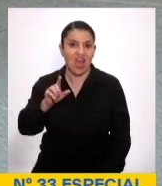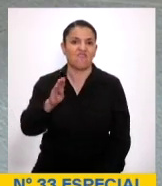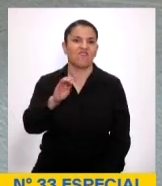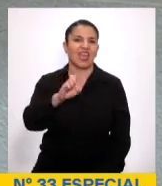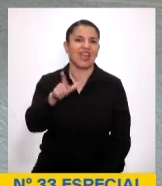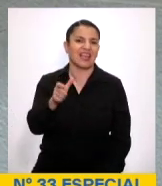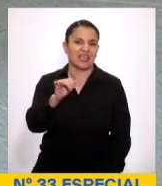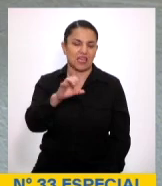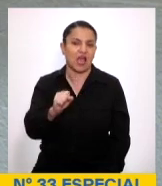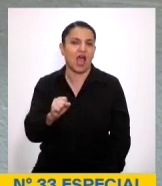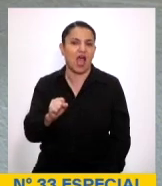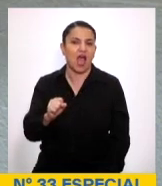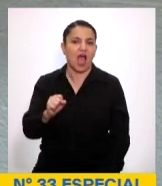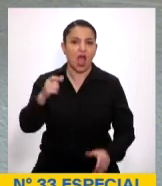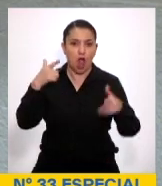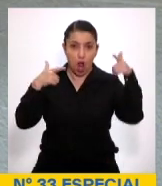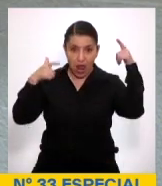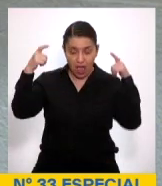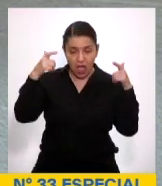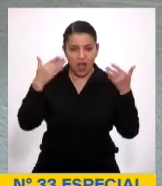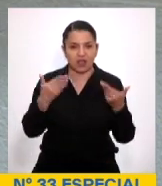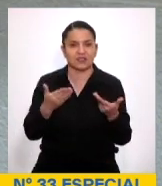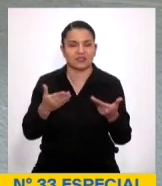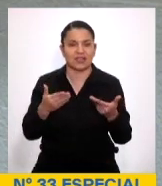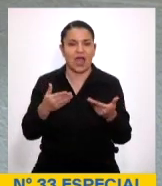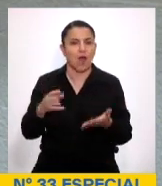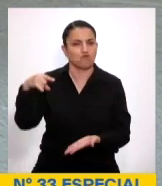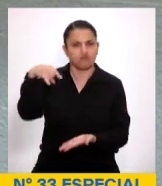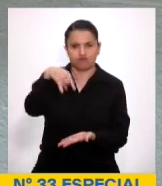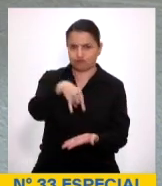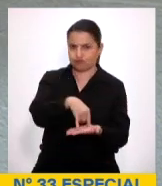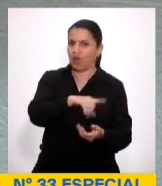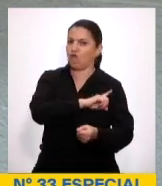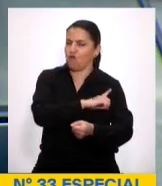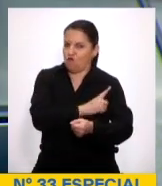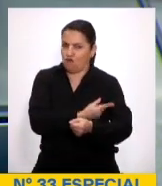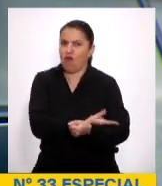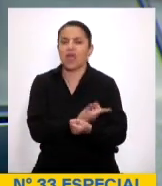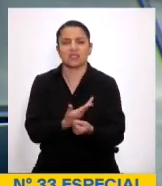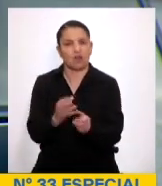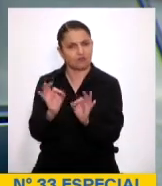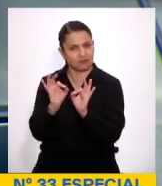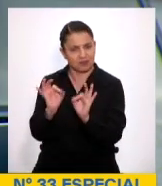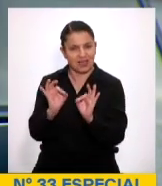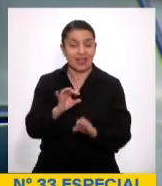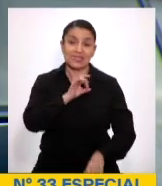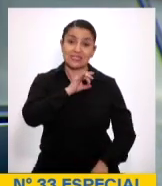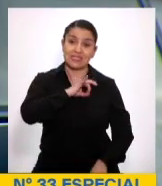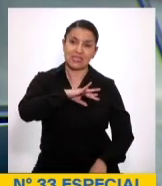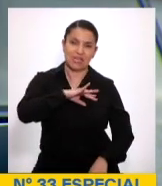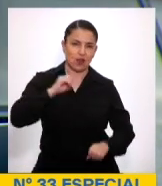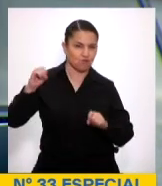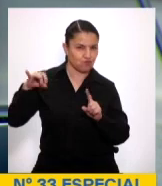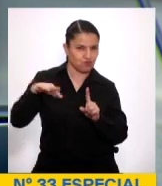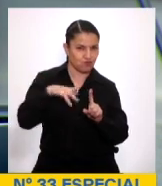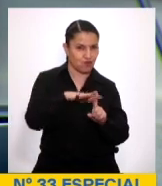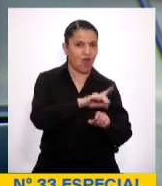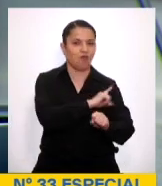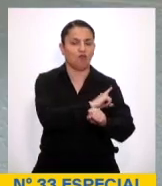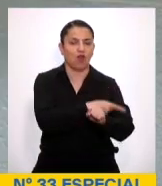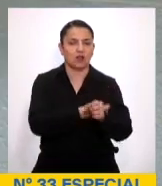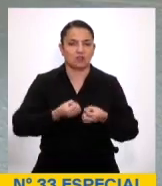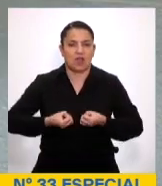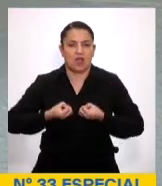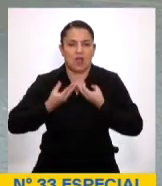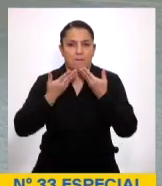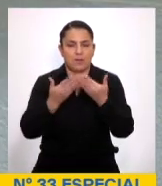parlamentario su jó con fuerza y gozó de Gran prestigio en Chile esta influencia también tomó fuerza lo que se expresó en la